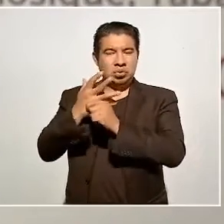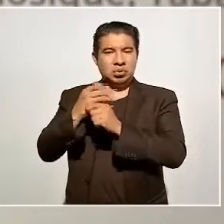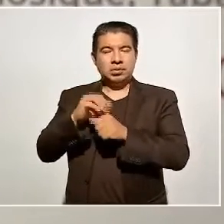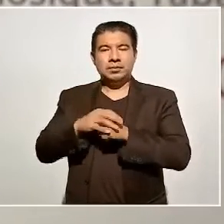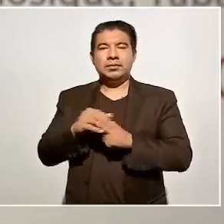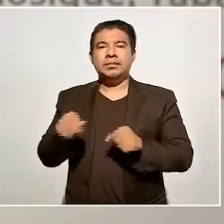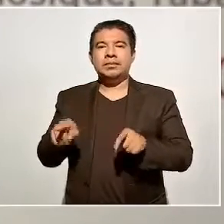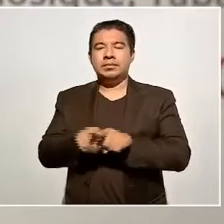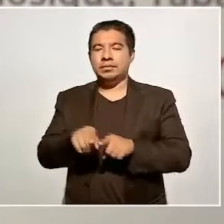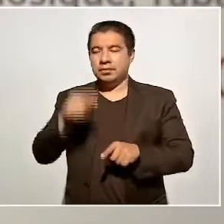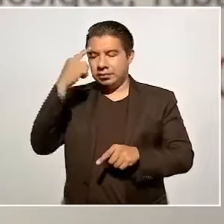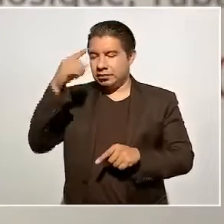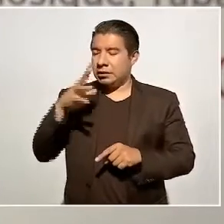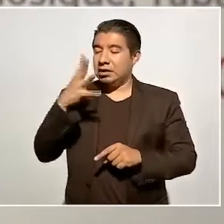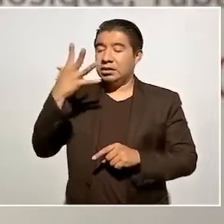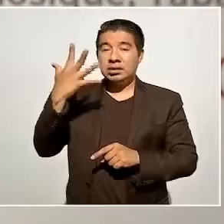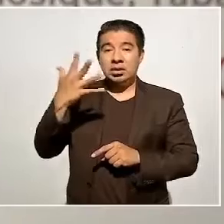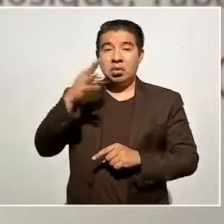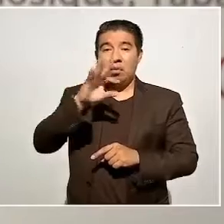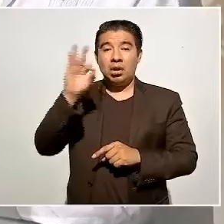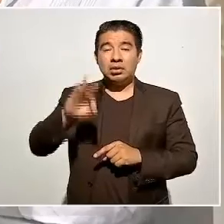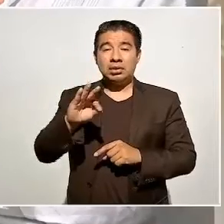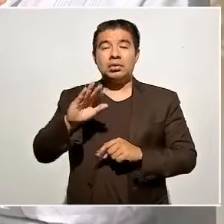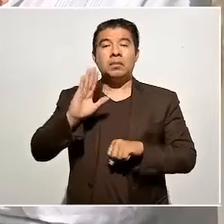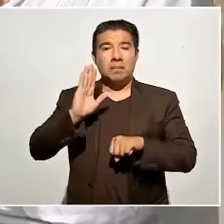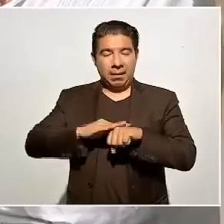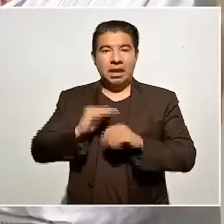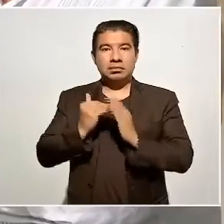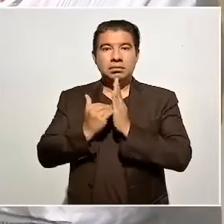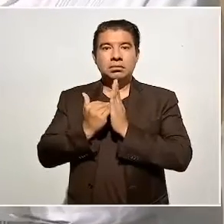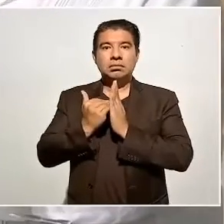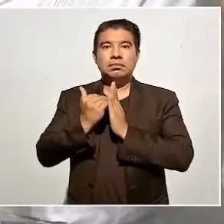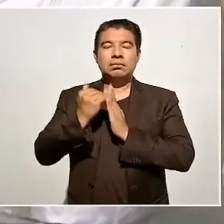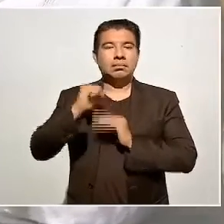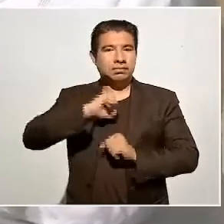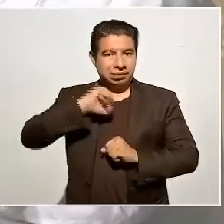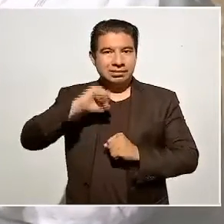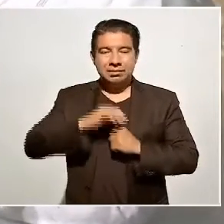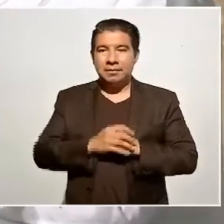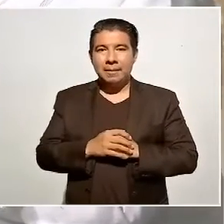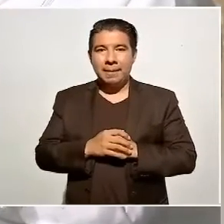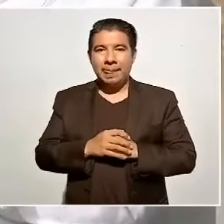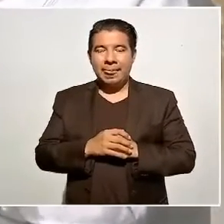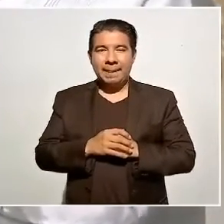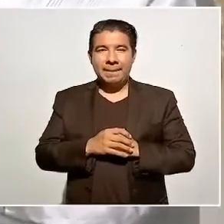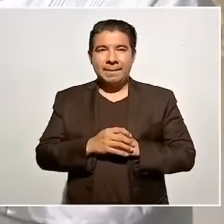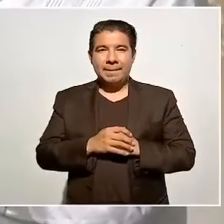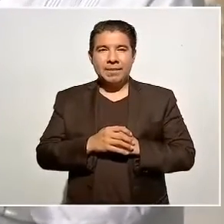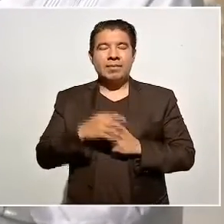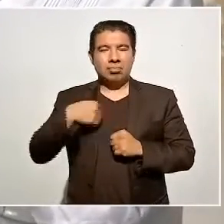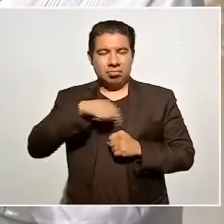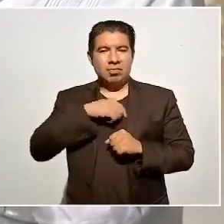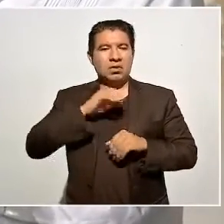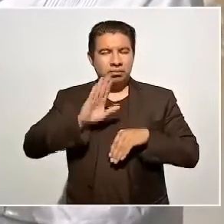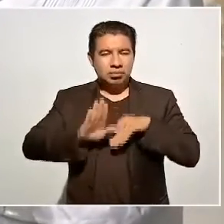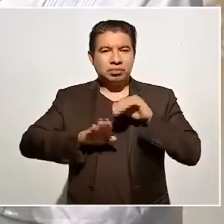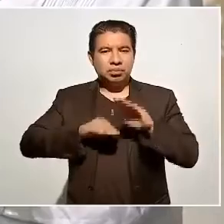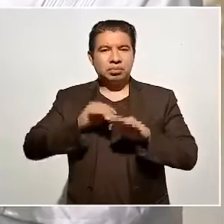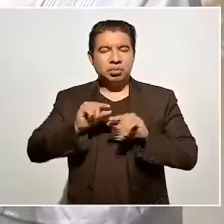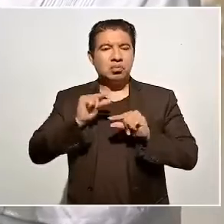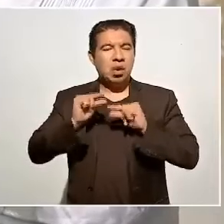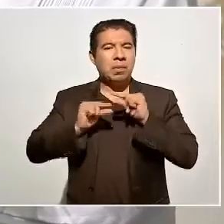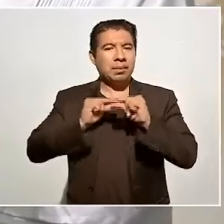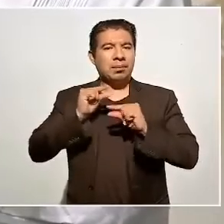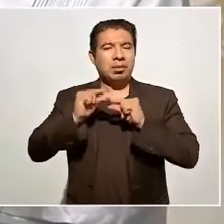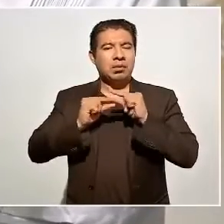crecer más del 5% este año. De modo que ahí vamos, adelante.